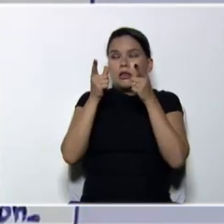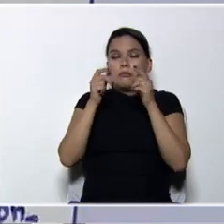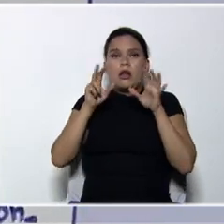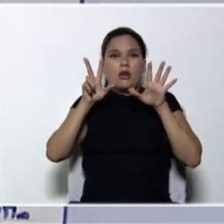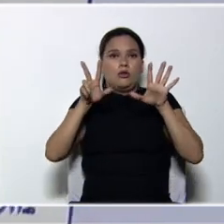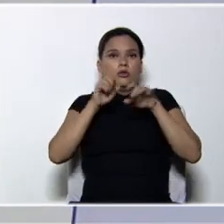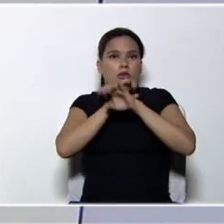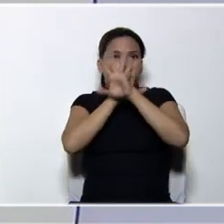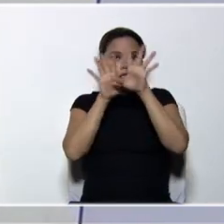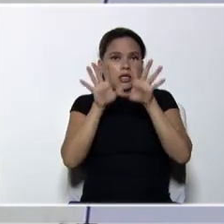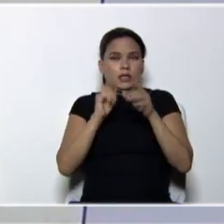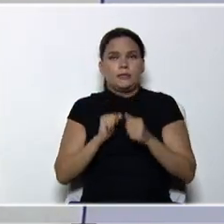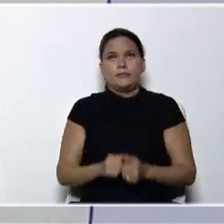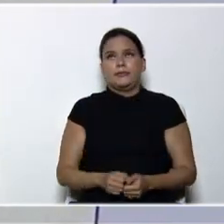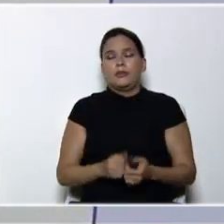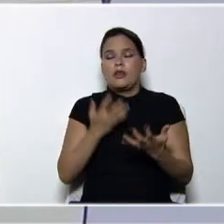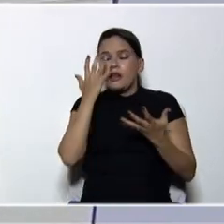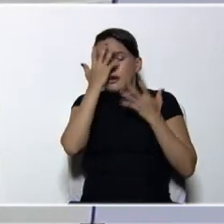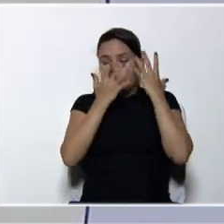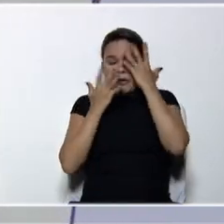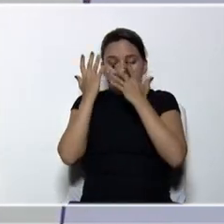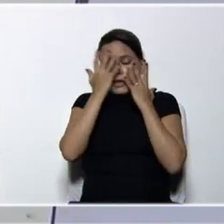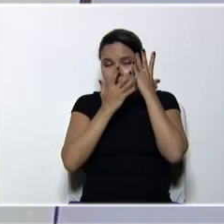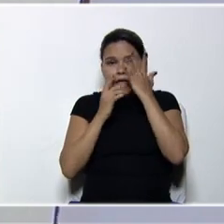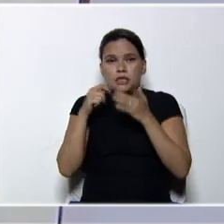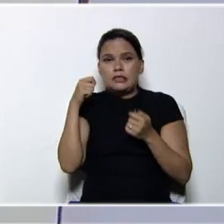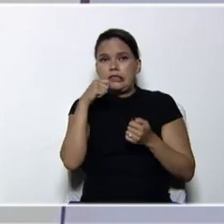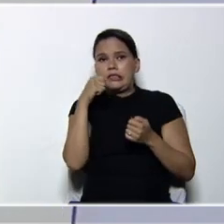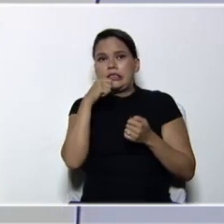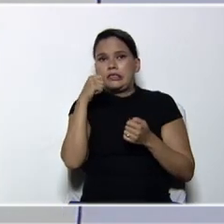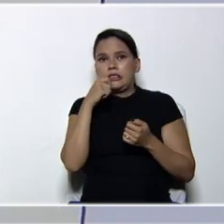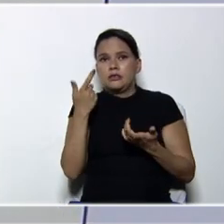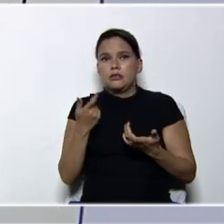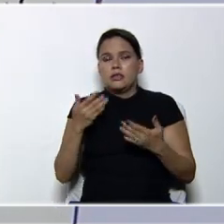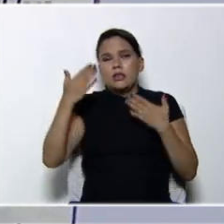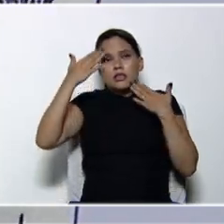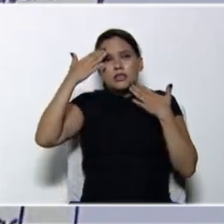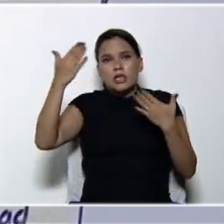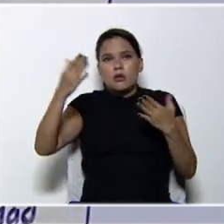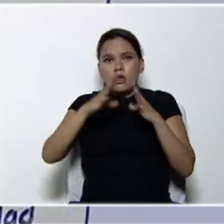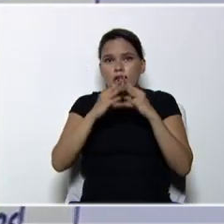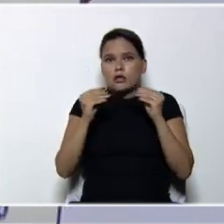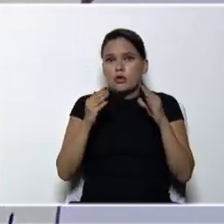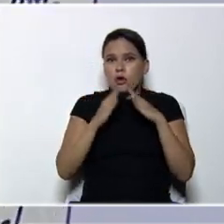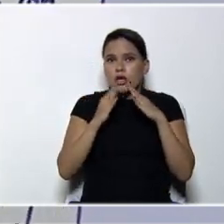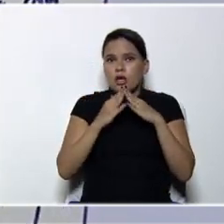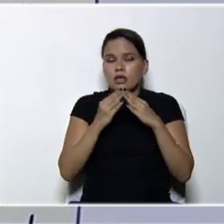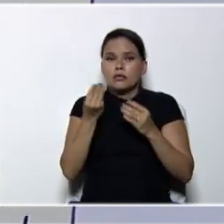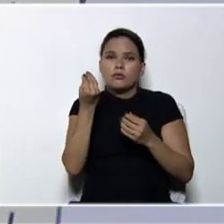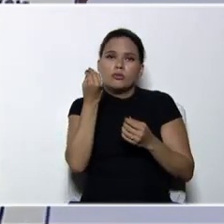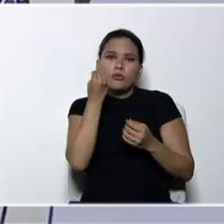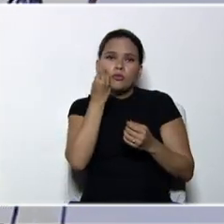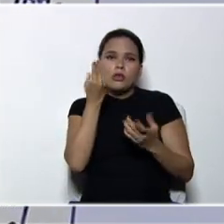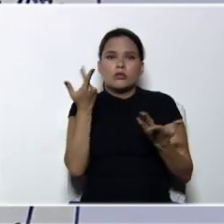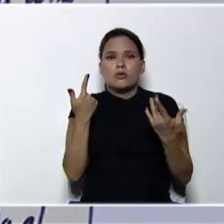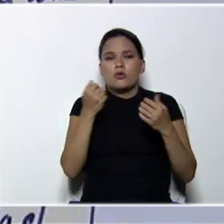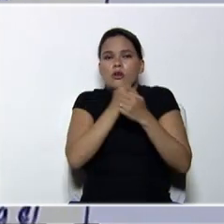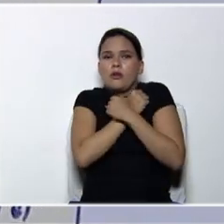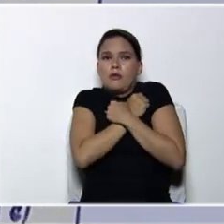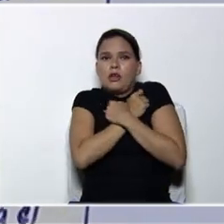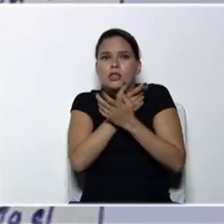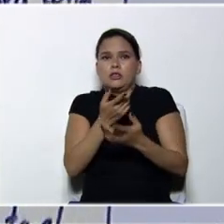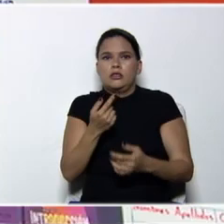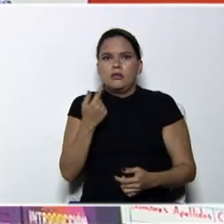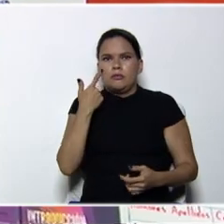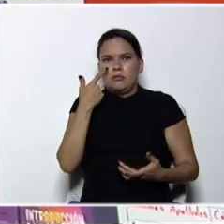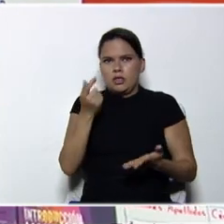mañana, lavarme la cara y cepillarme los dientes, saludar a todos en casa con un beso y un abrazo. Fíjense que lo